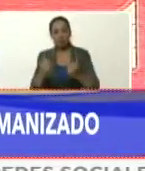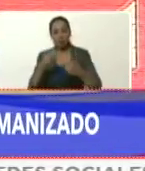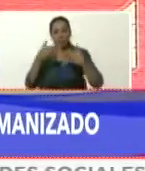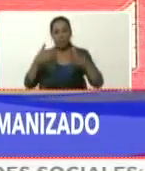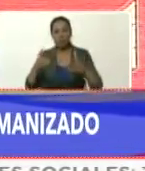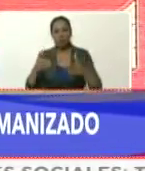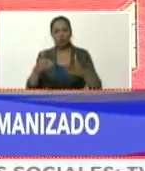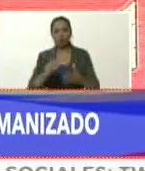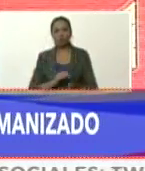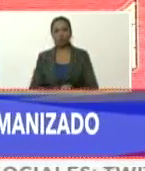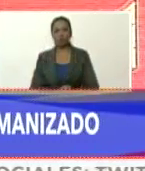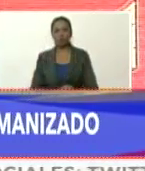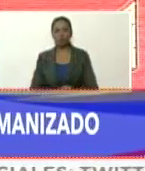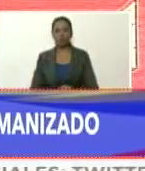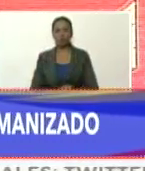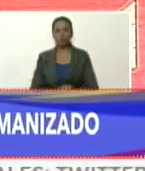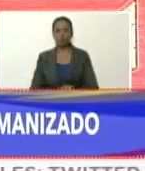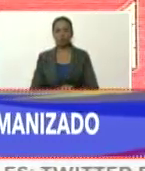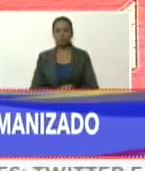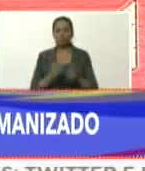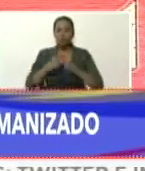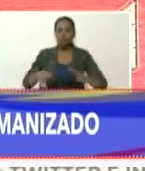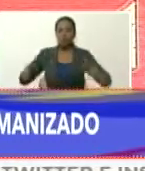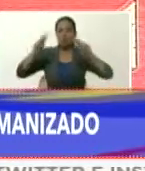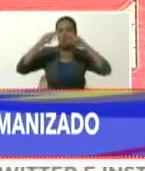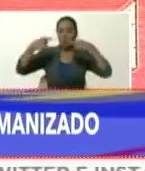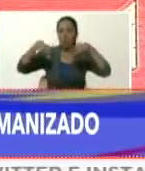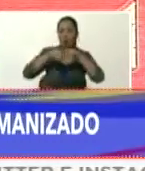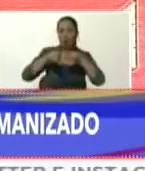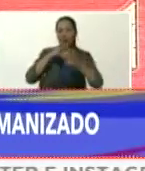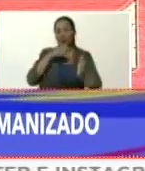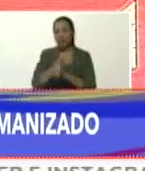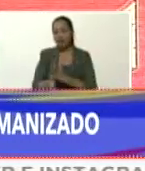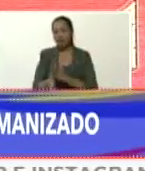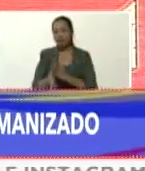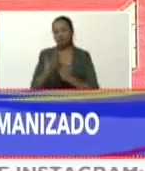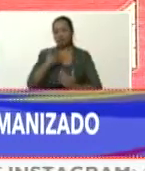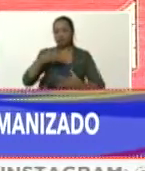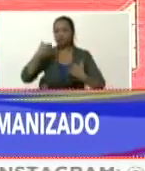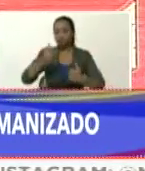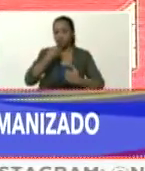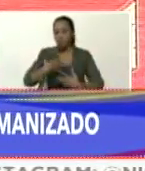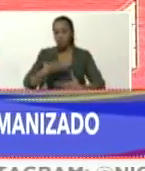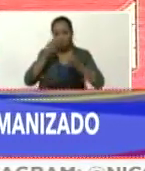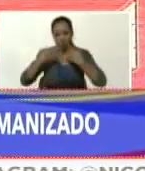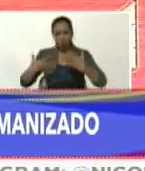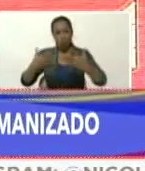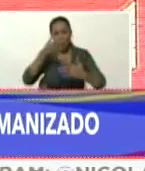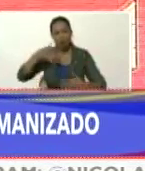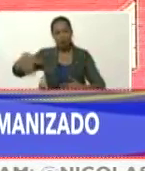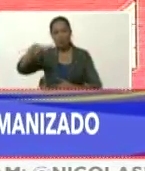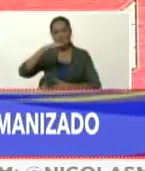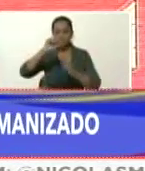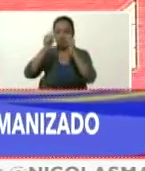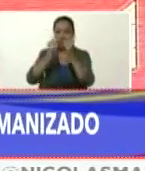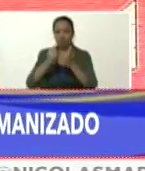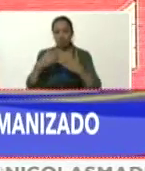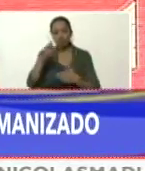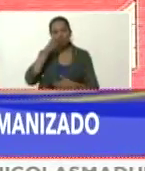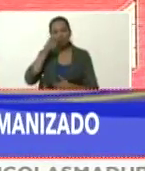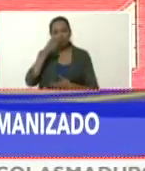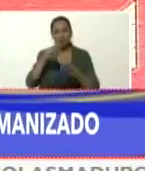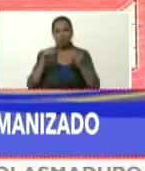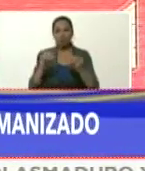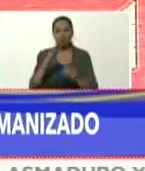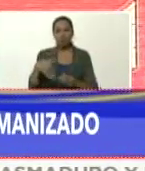público, universal, gratuito, de calidad para el pueblo, dentro del sistema de seguridad social